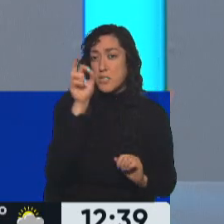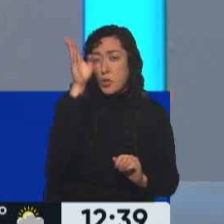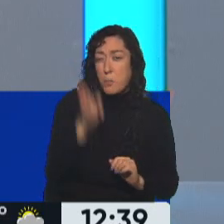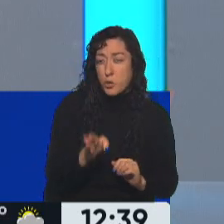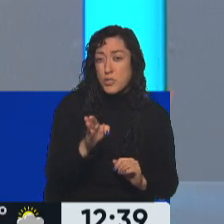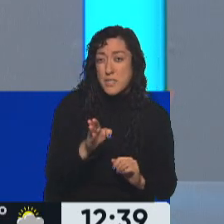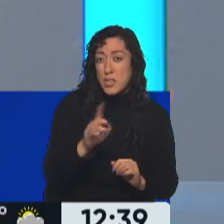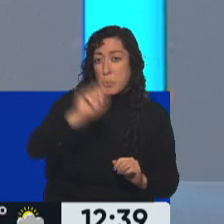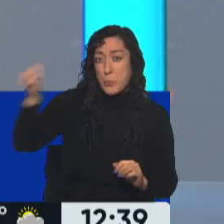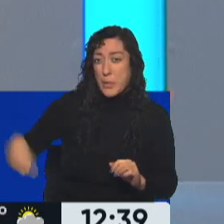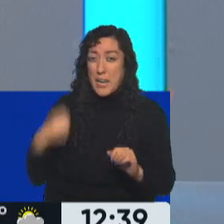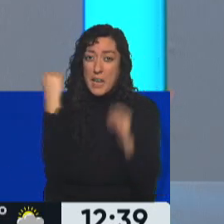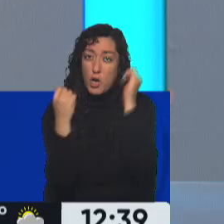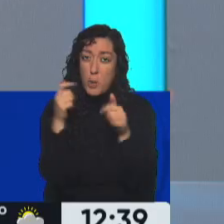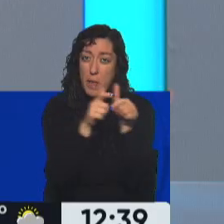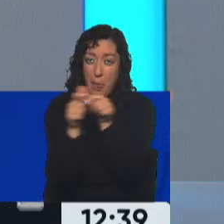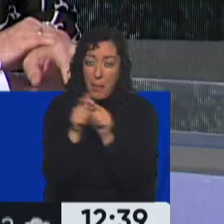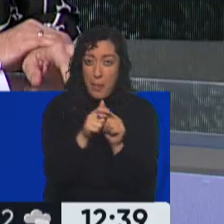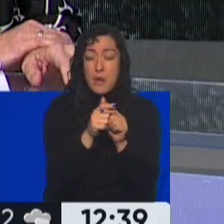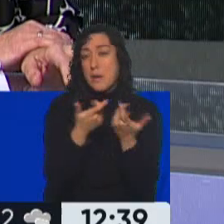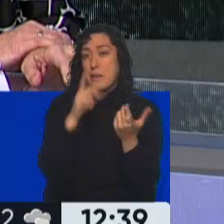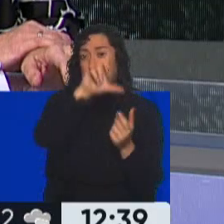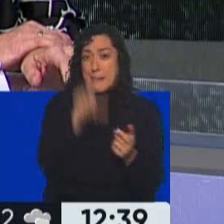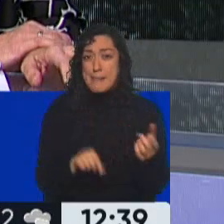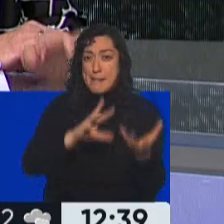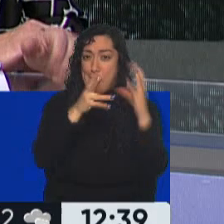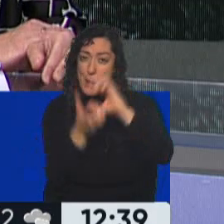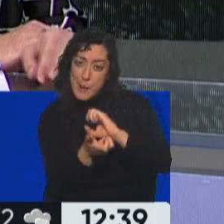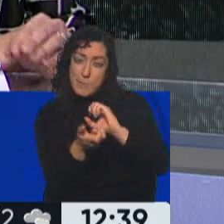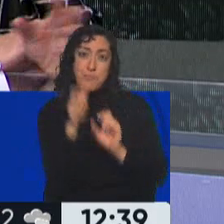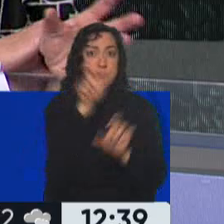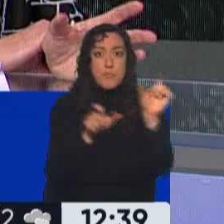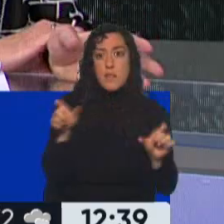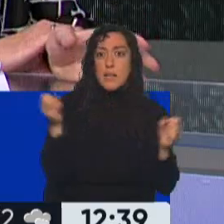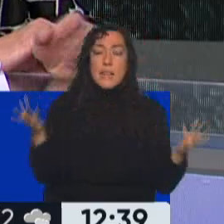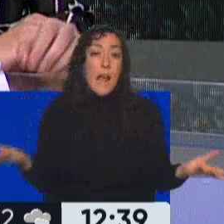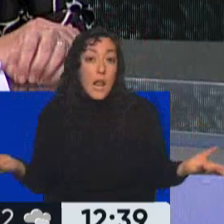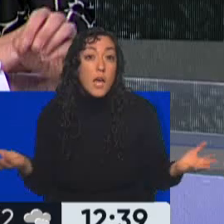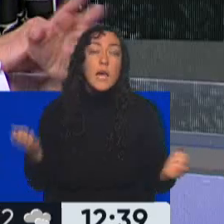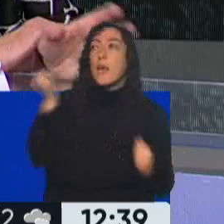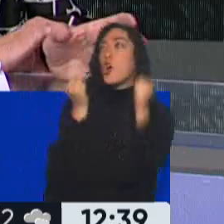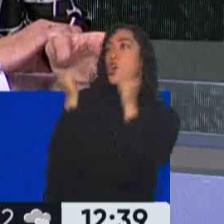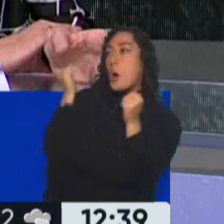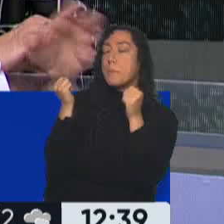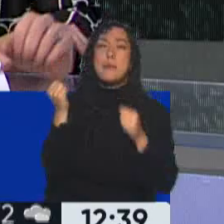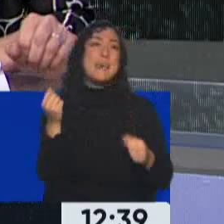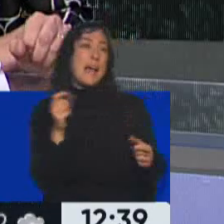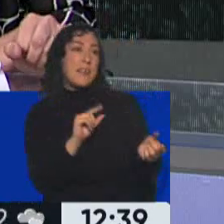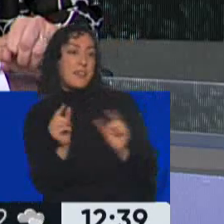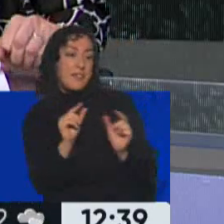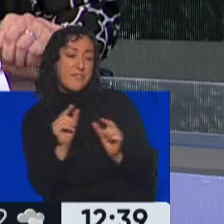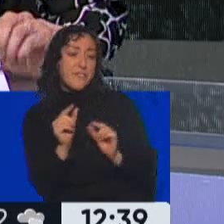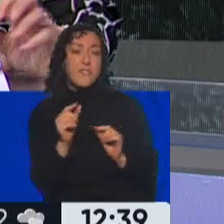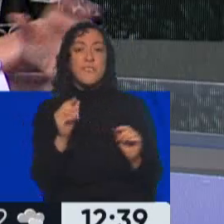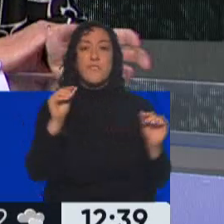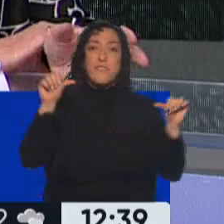hace colapsar la macroeconomía. Y Ramiro, ¿dónde queda la gente en este sentido? Porque estamos hablando de una macroeconomía, estamos hablando de un déficit cero, estamos